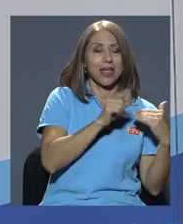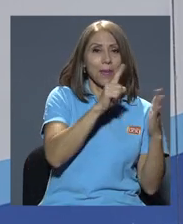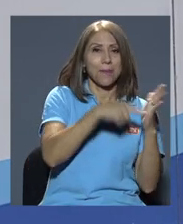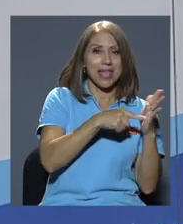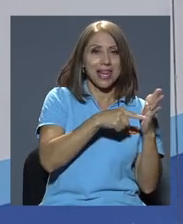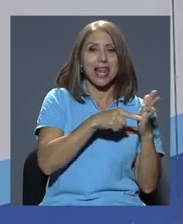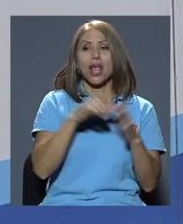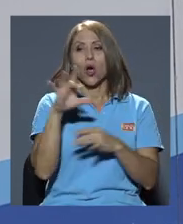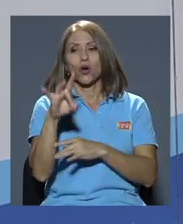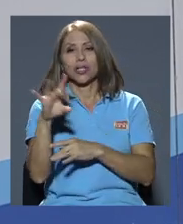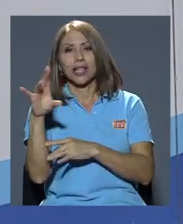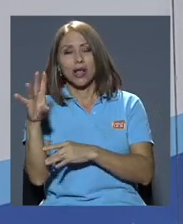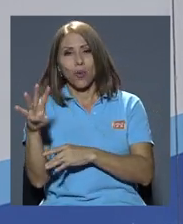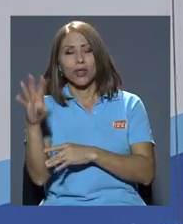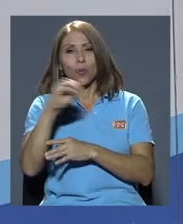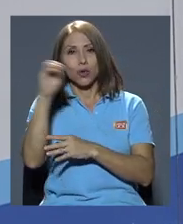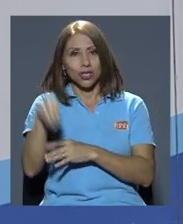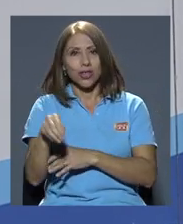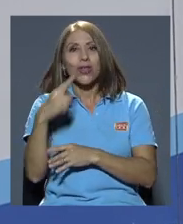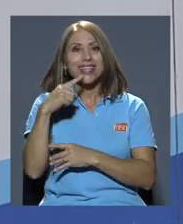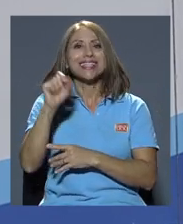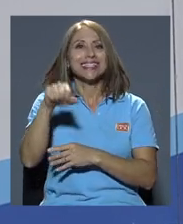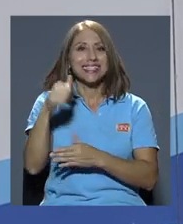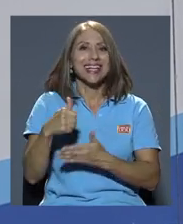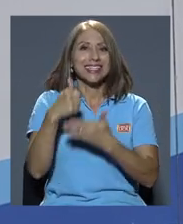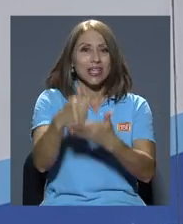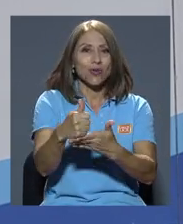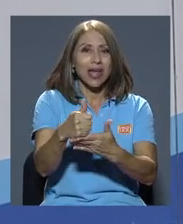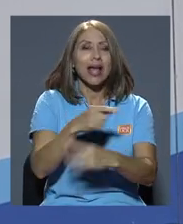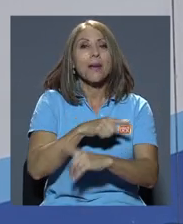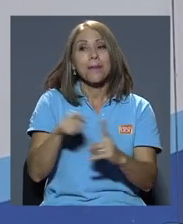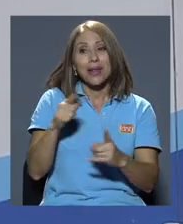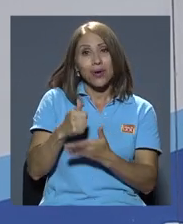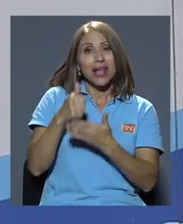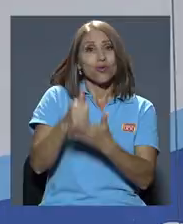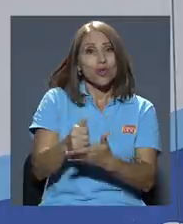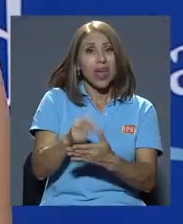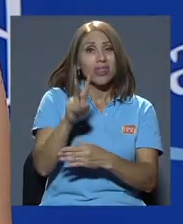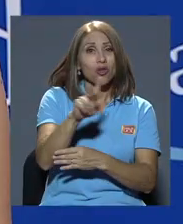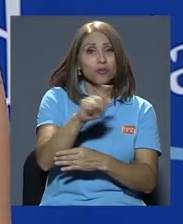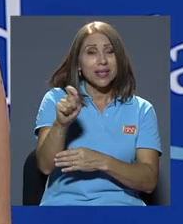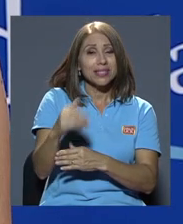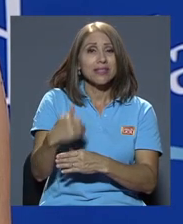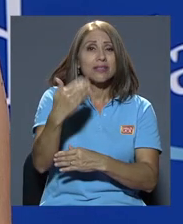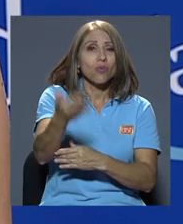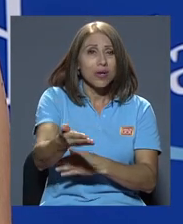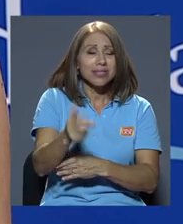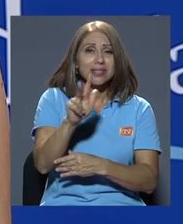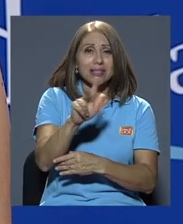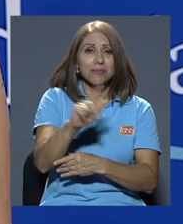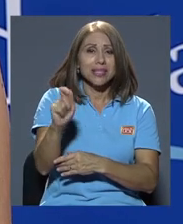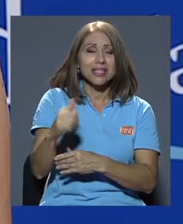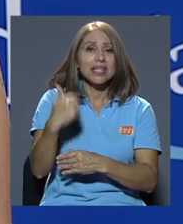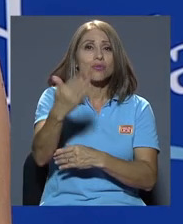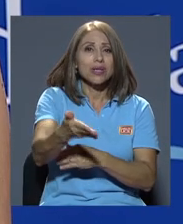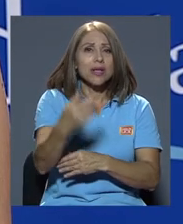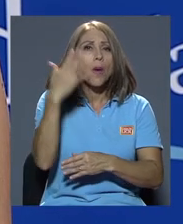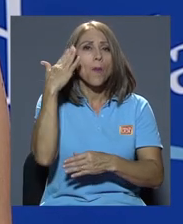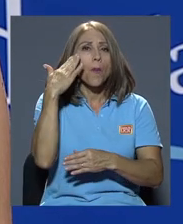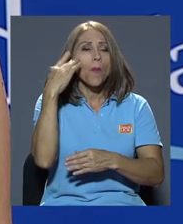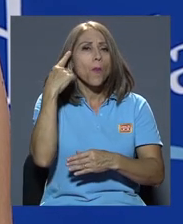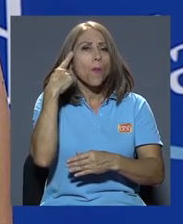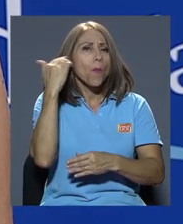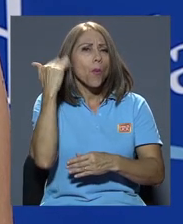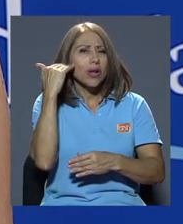si les ayuda pero están llegando dos o tres meses después debido a los problemas administrativos que se han tenido entonces que nos estamos encontrando un programa que